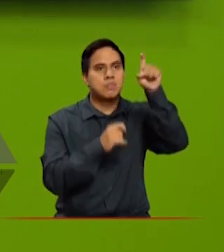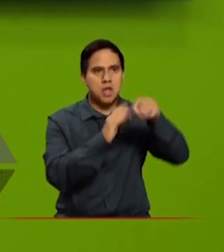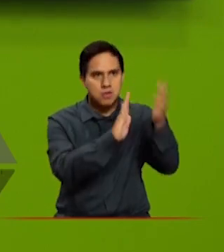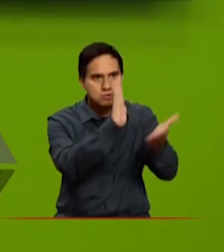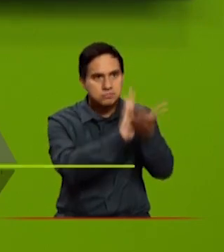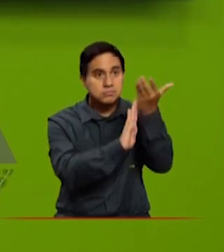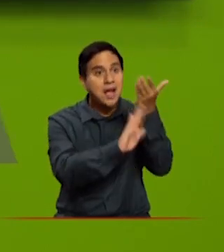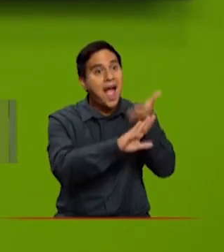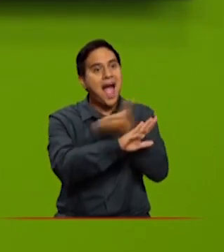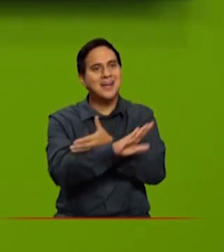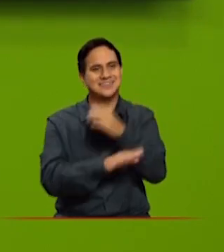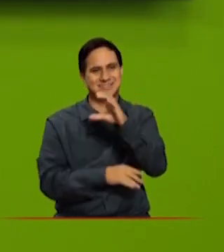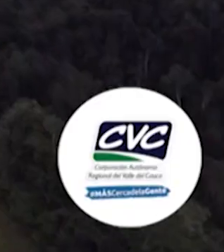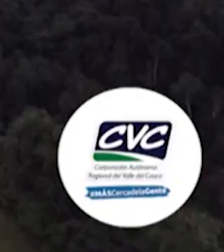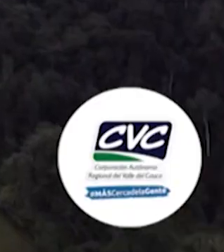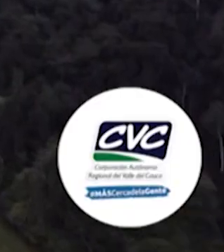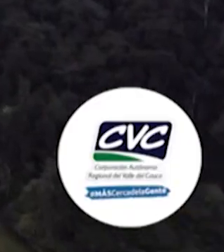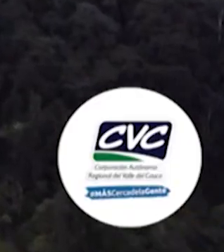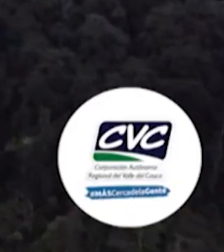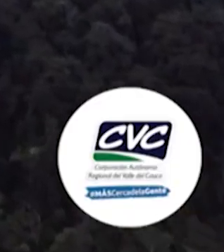la COP16.